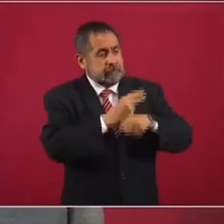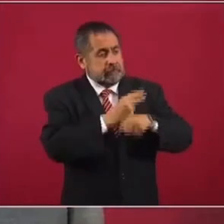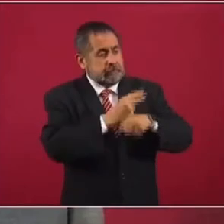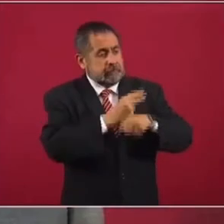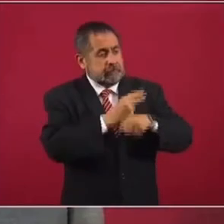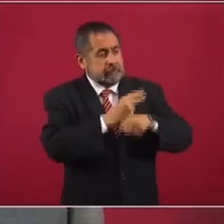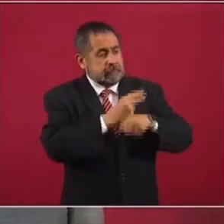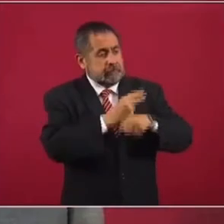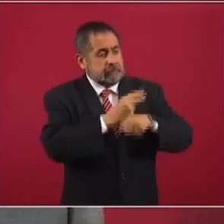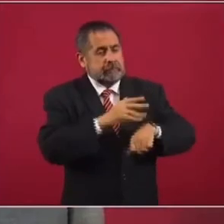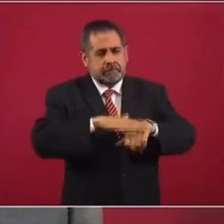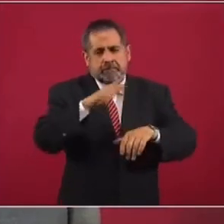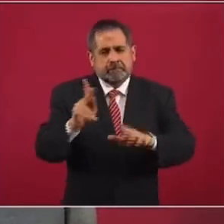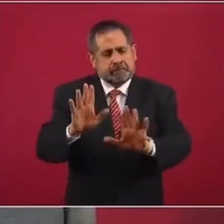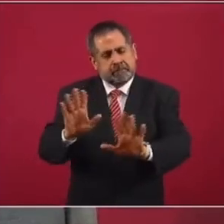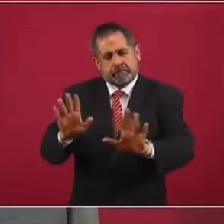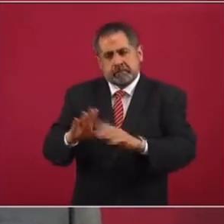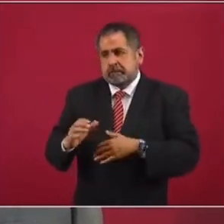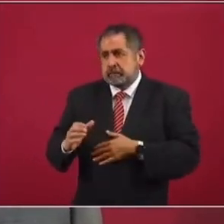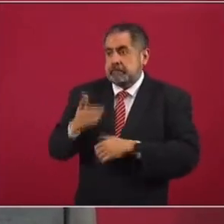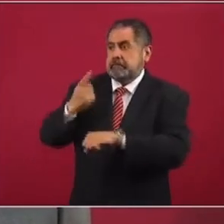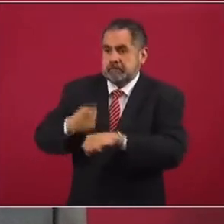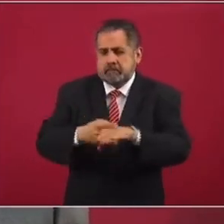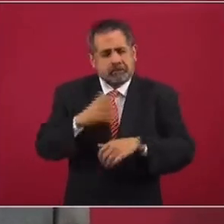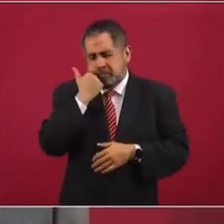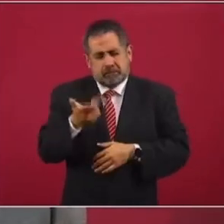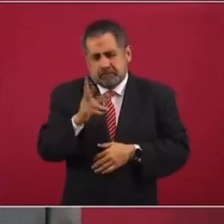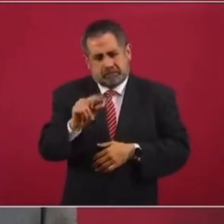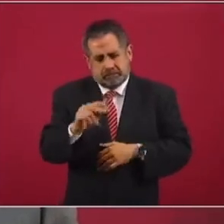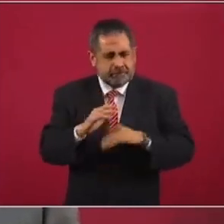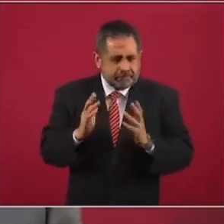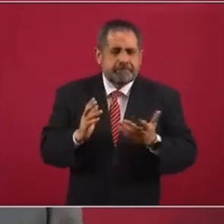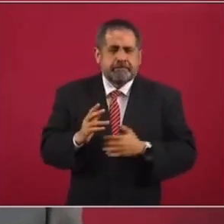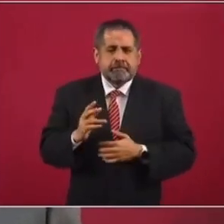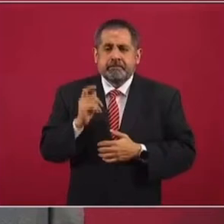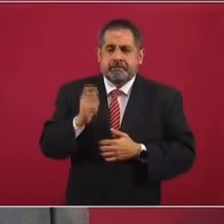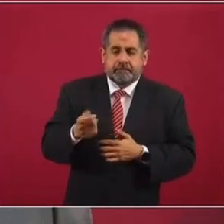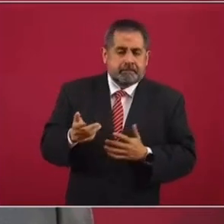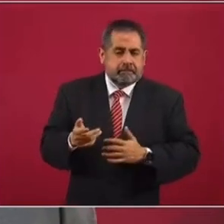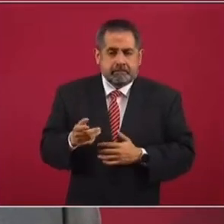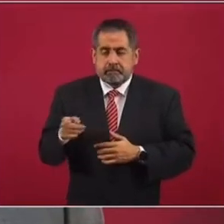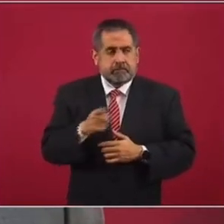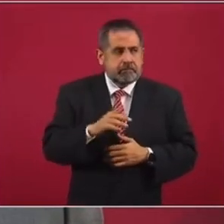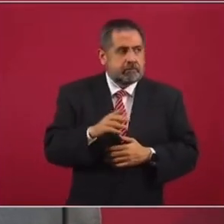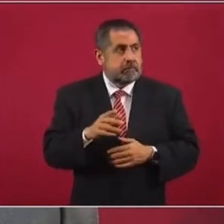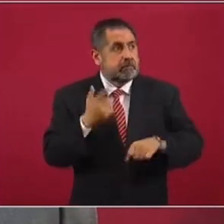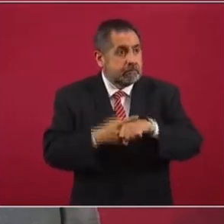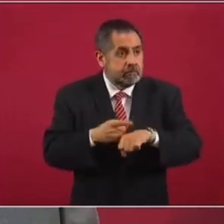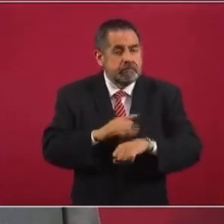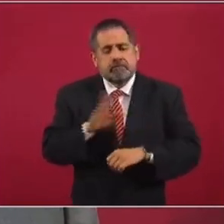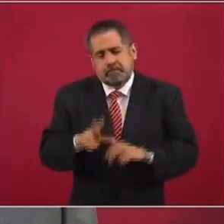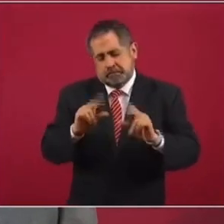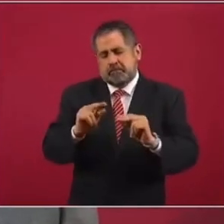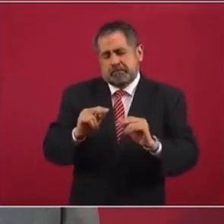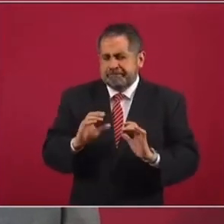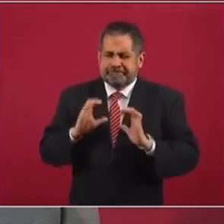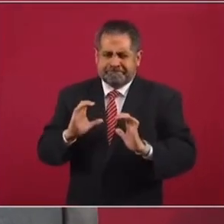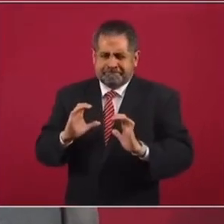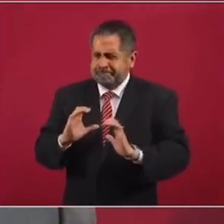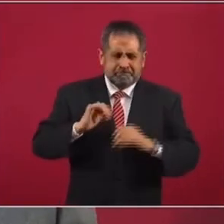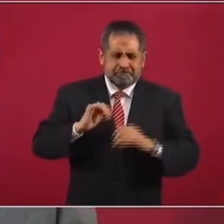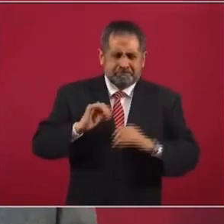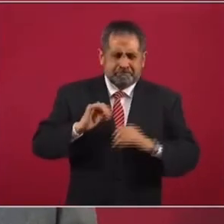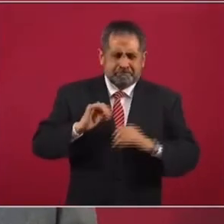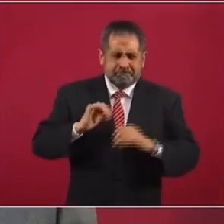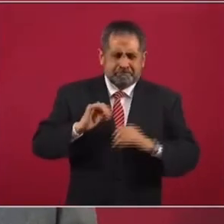capacidad hospitalaria, pero no queremos que nadie se enferme, mucho menos que pierdan la vida. Tenemos que cuidarnos,